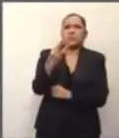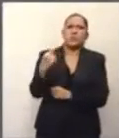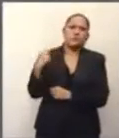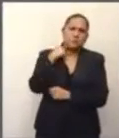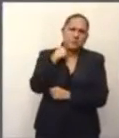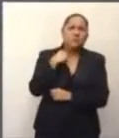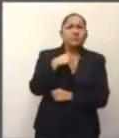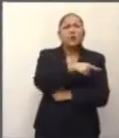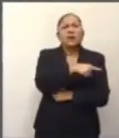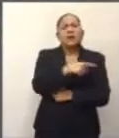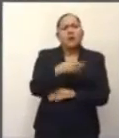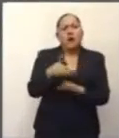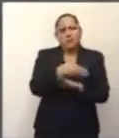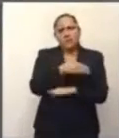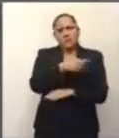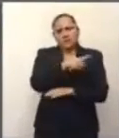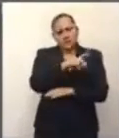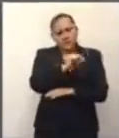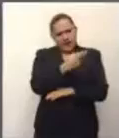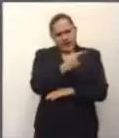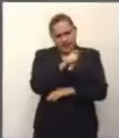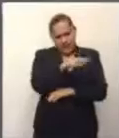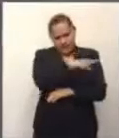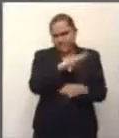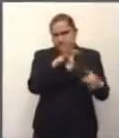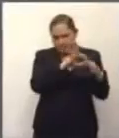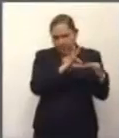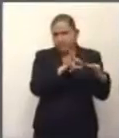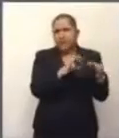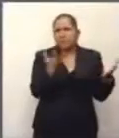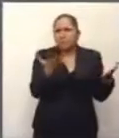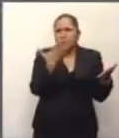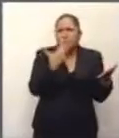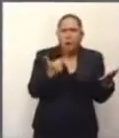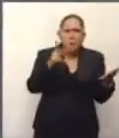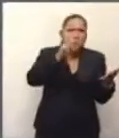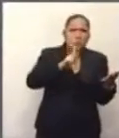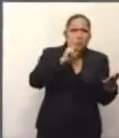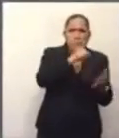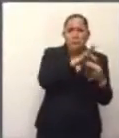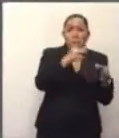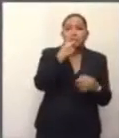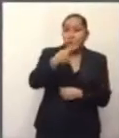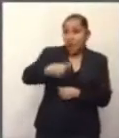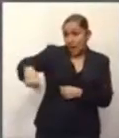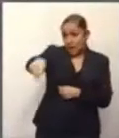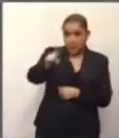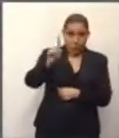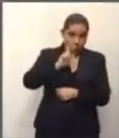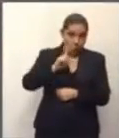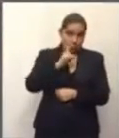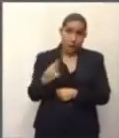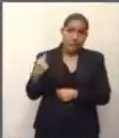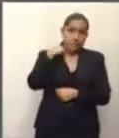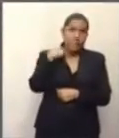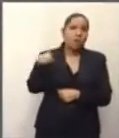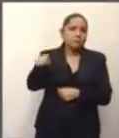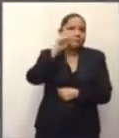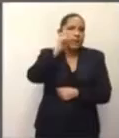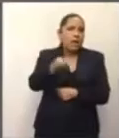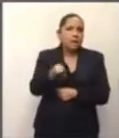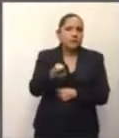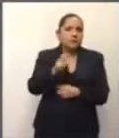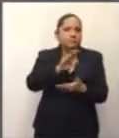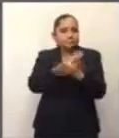días, sin aportar una sola prueba, que las mujeres asesinadas estaban vinculadas con la delincuencia o ejercían